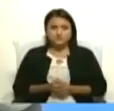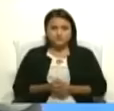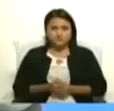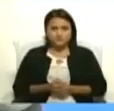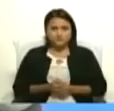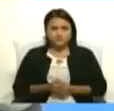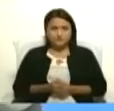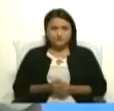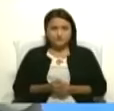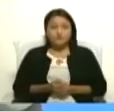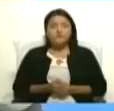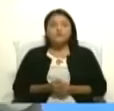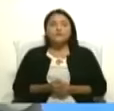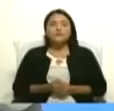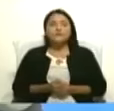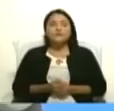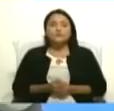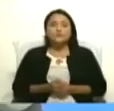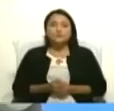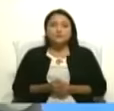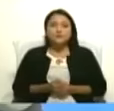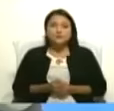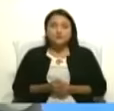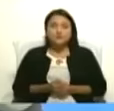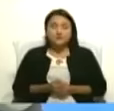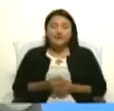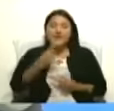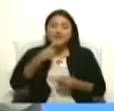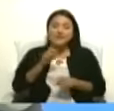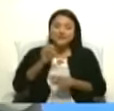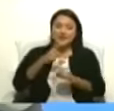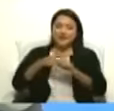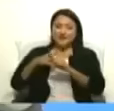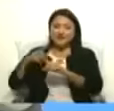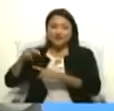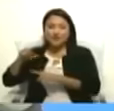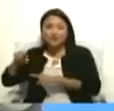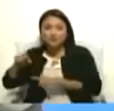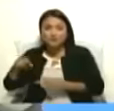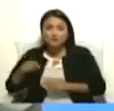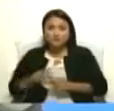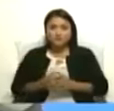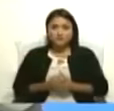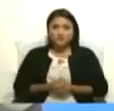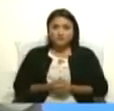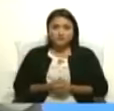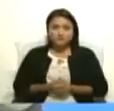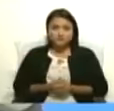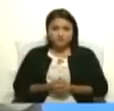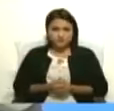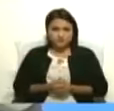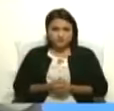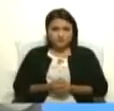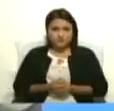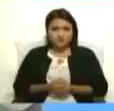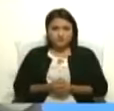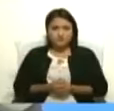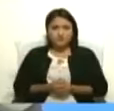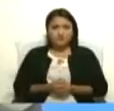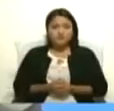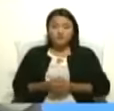matrices provienen directamente de lo que le dicta Leon móvil Cómo va la Leon móvil que está